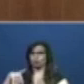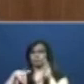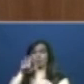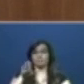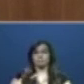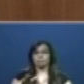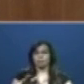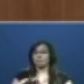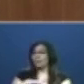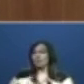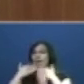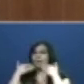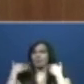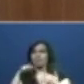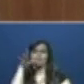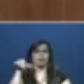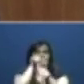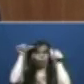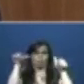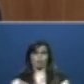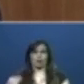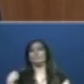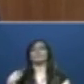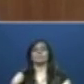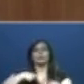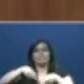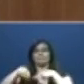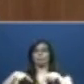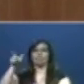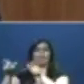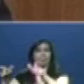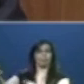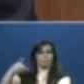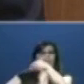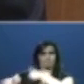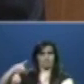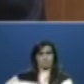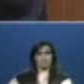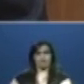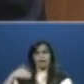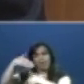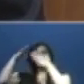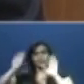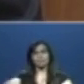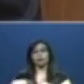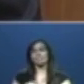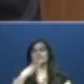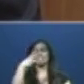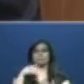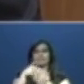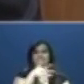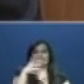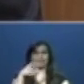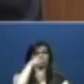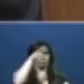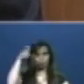gracias a ese modelo de éxito que es el transporte a la demanda este atiende a un total de 3,555